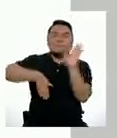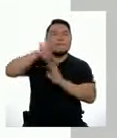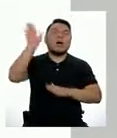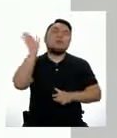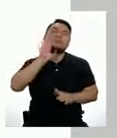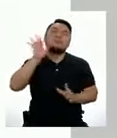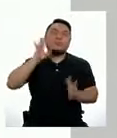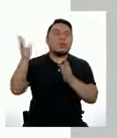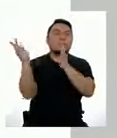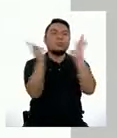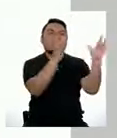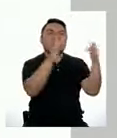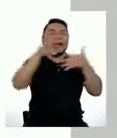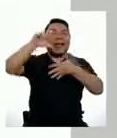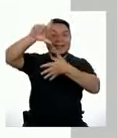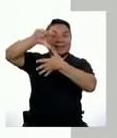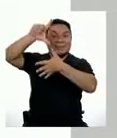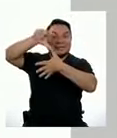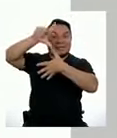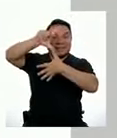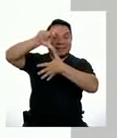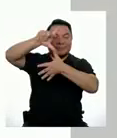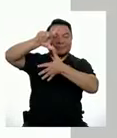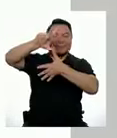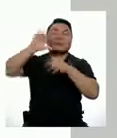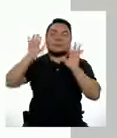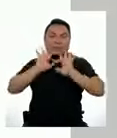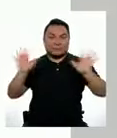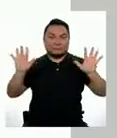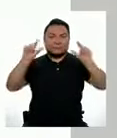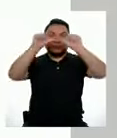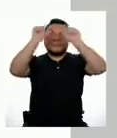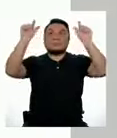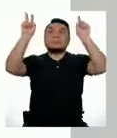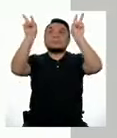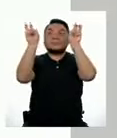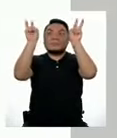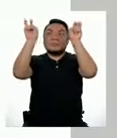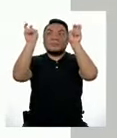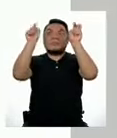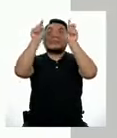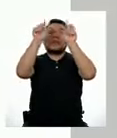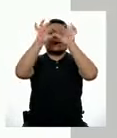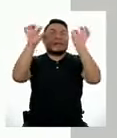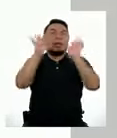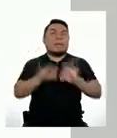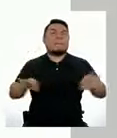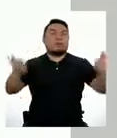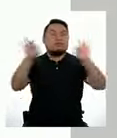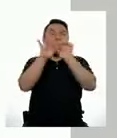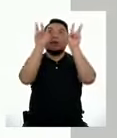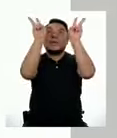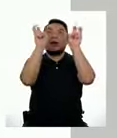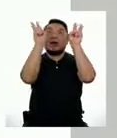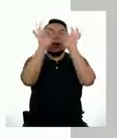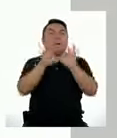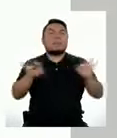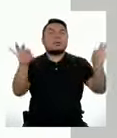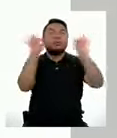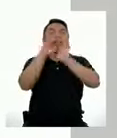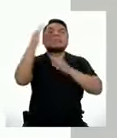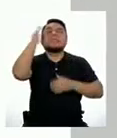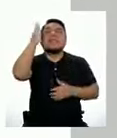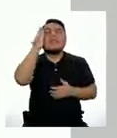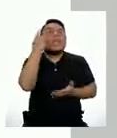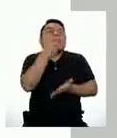contaminación del aire en América Latina. Esto es importante, no lo olvides. El título sirve para saber